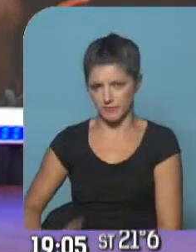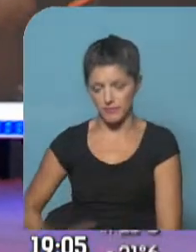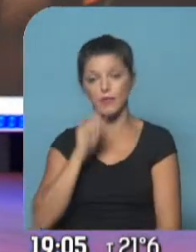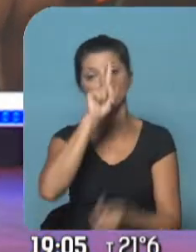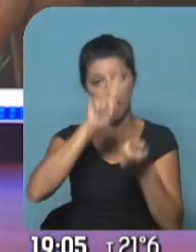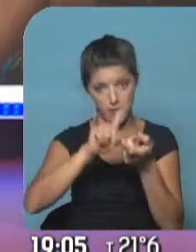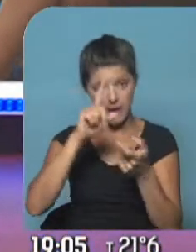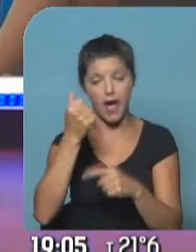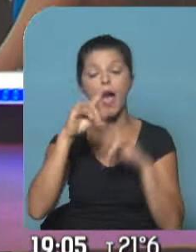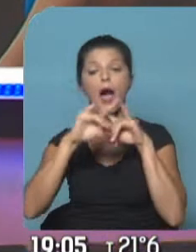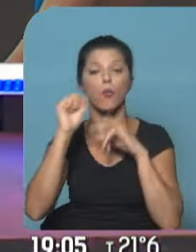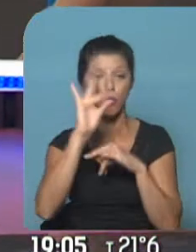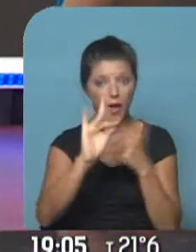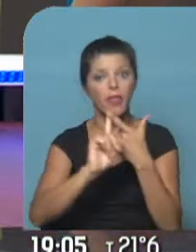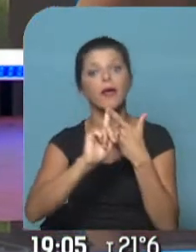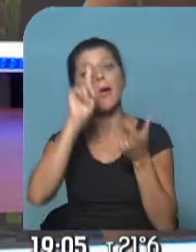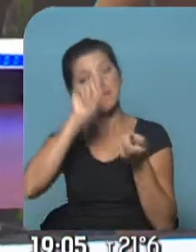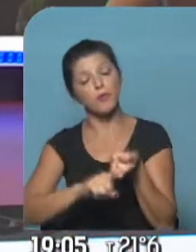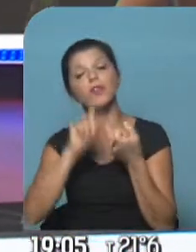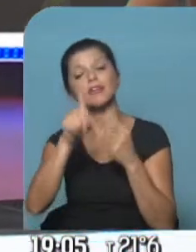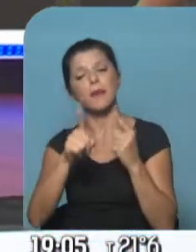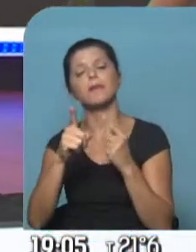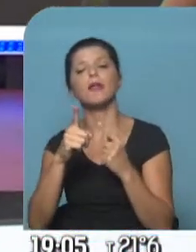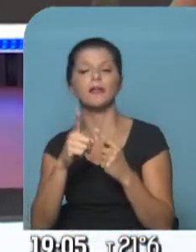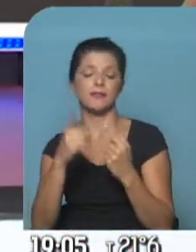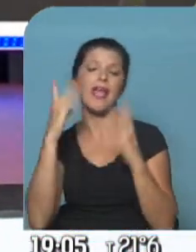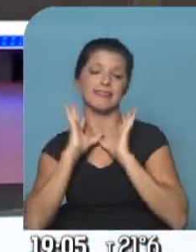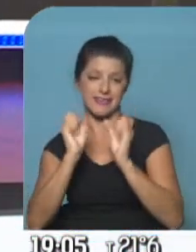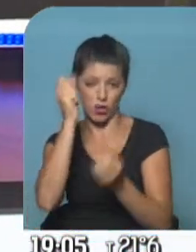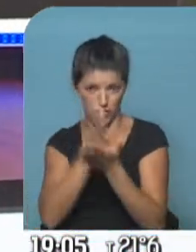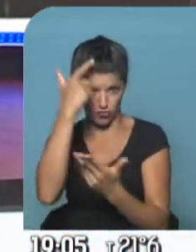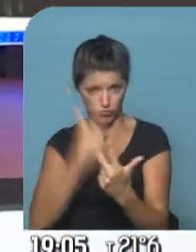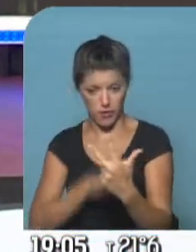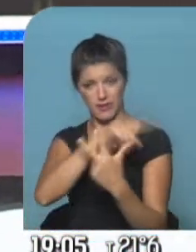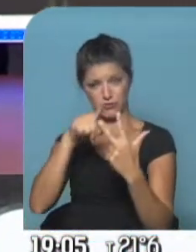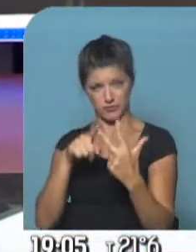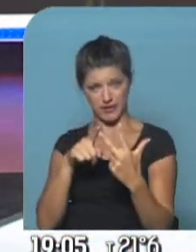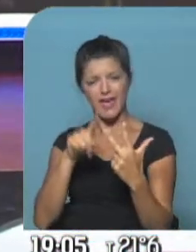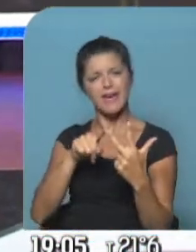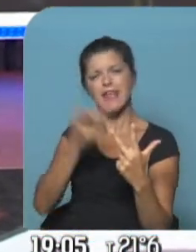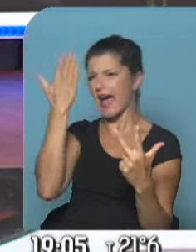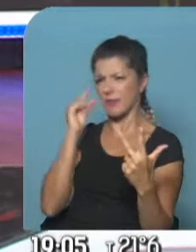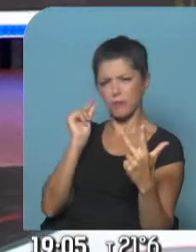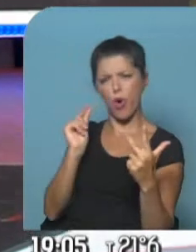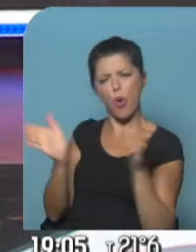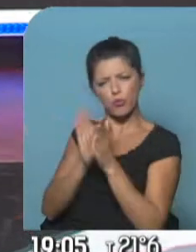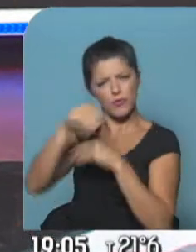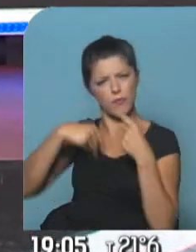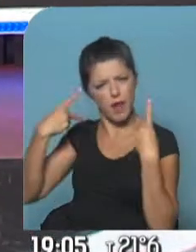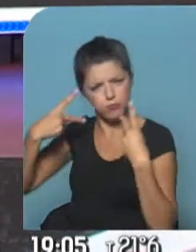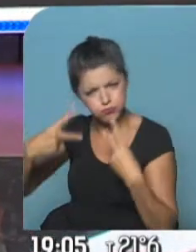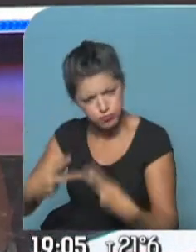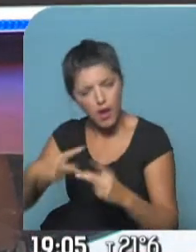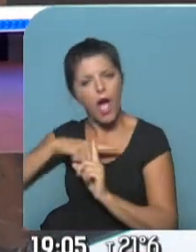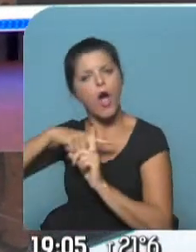Abruch, secretario de Derechos Humanos, que hace algunos días estuvo con muchos de estos familiares en Darwin, en el cementerio, donde hicieron el reconocimiento